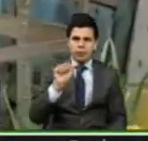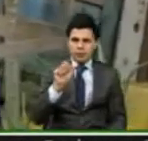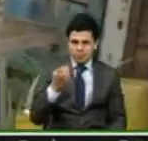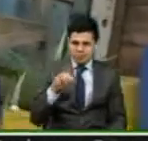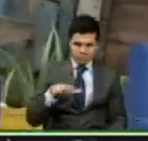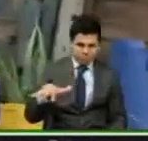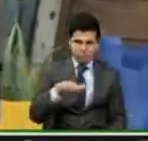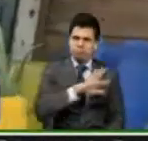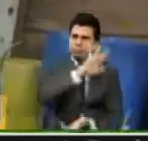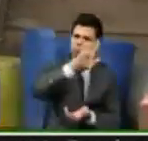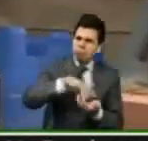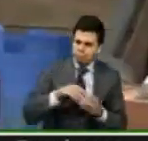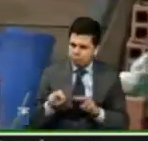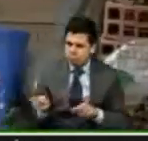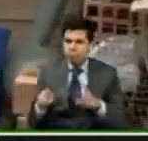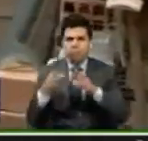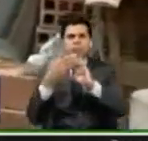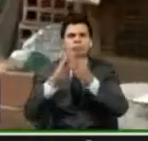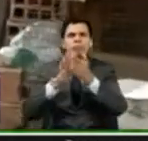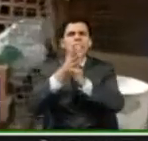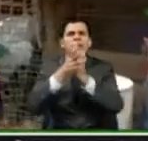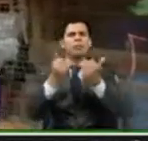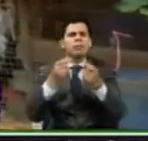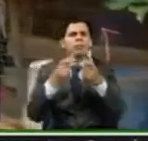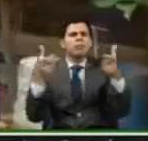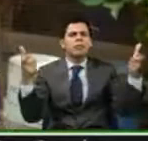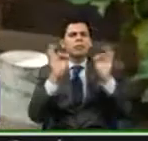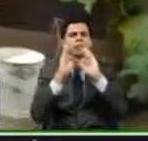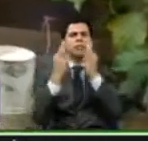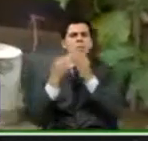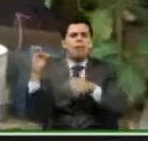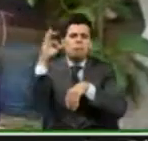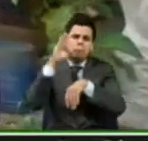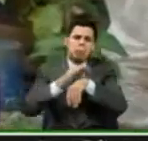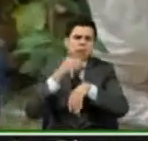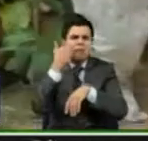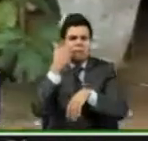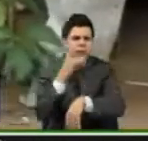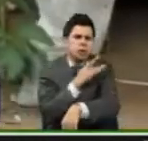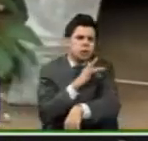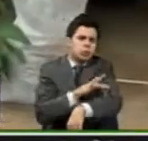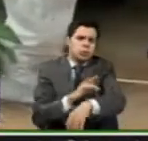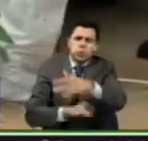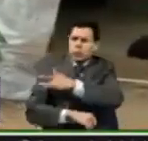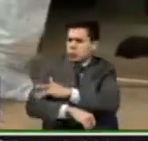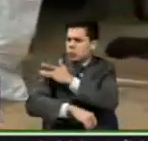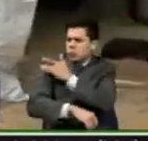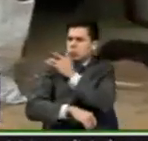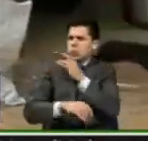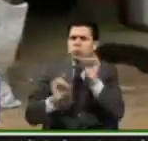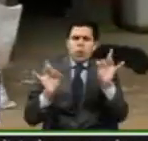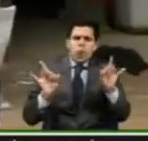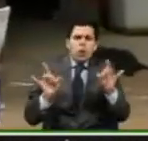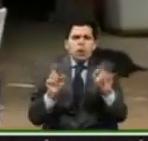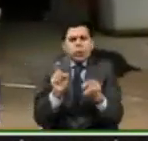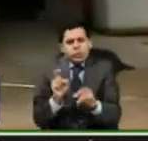estos momentos. Pues la comunidad asegura que son más de 200 familias las que han sido afectadas por el chikungunya. Lo peor es que la propagación del virus se ha